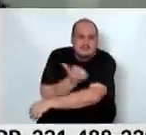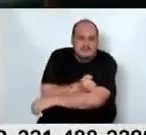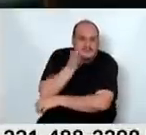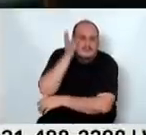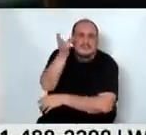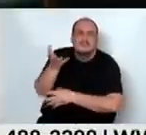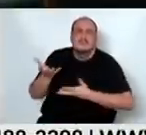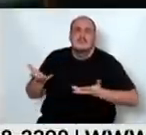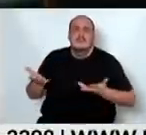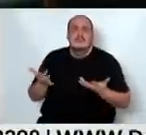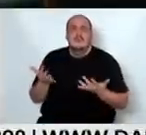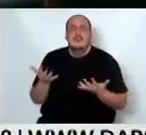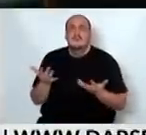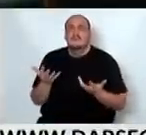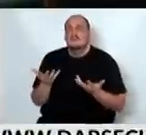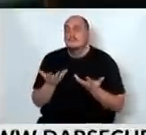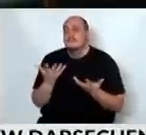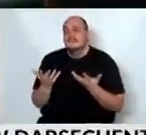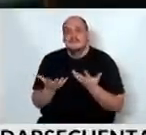porque